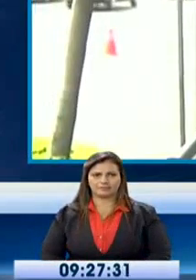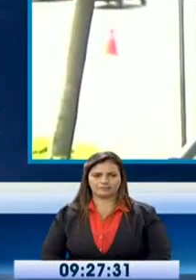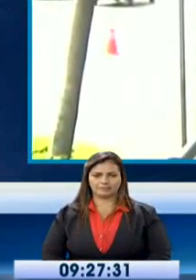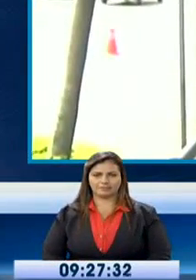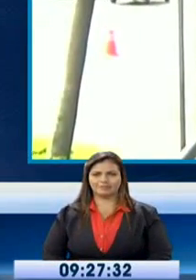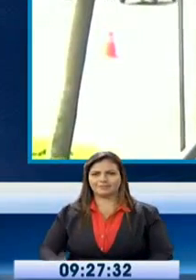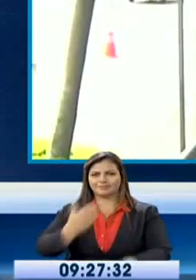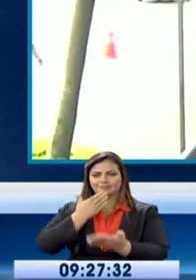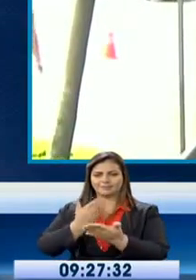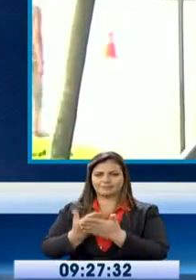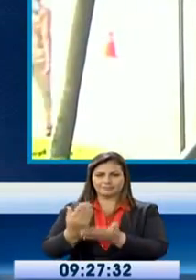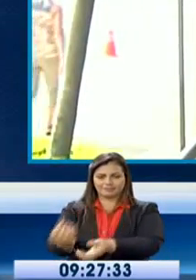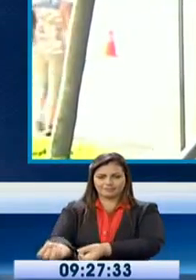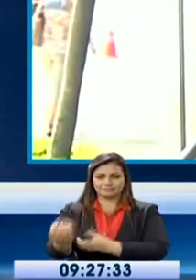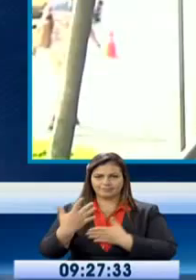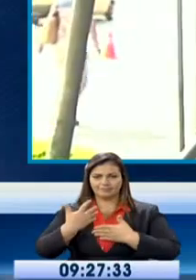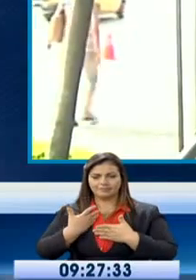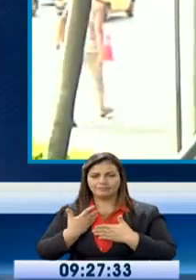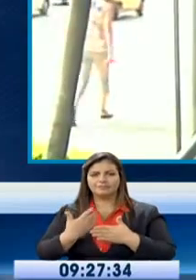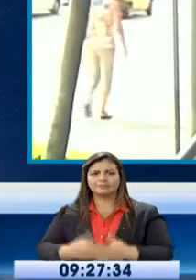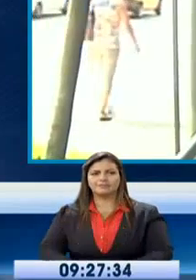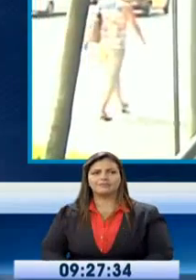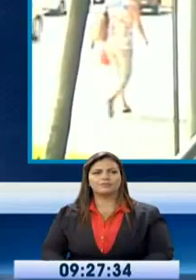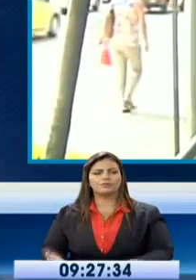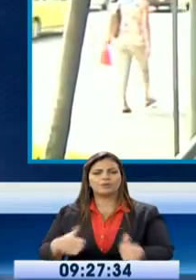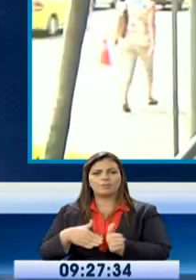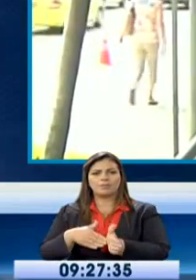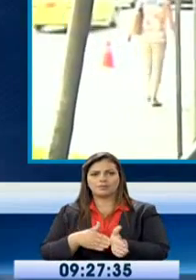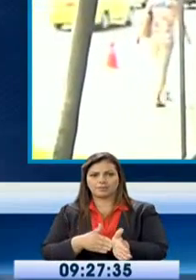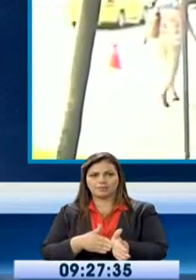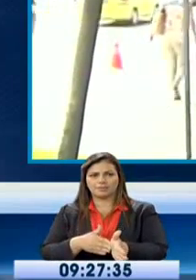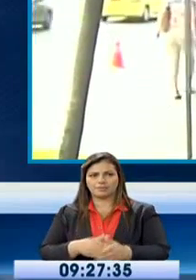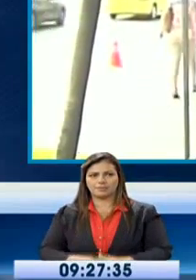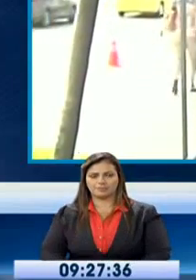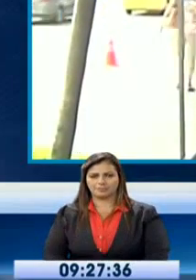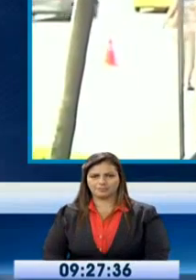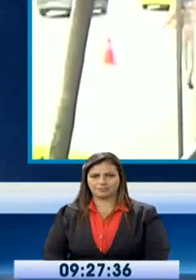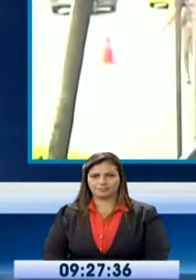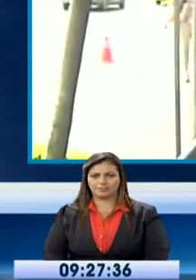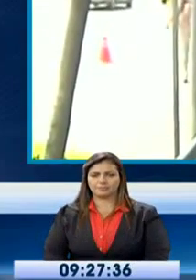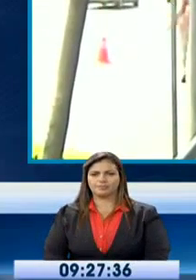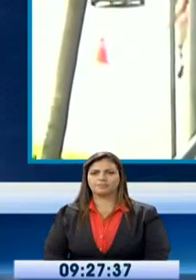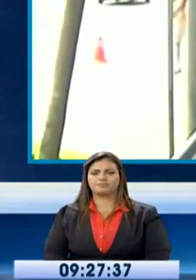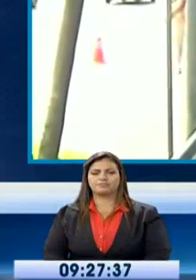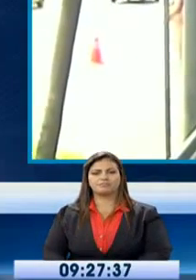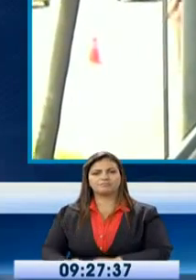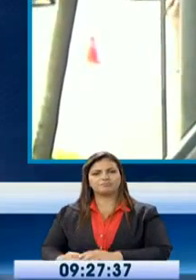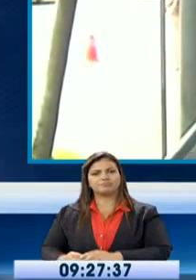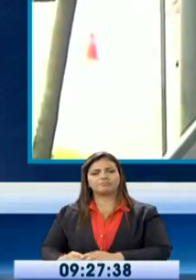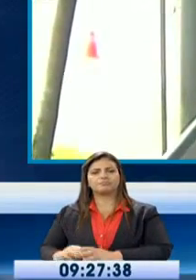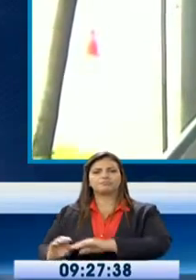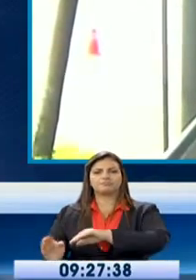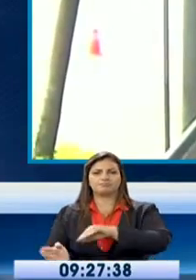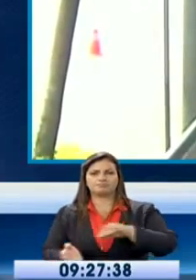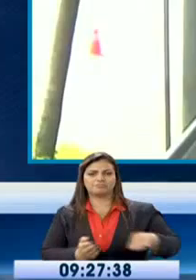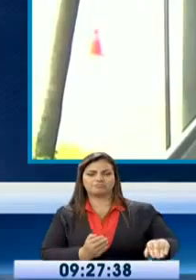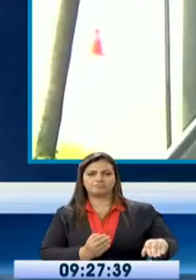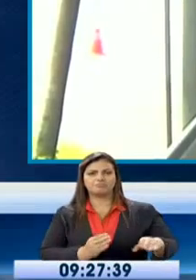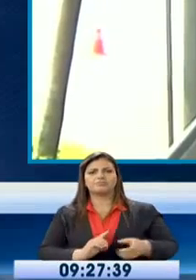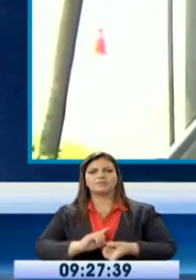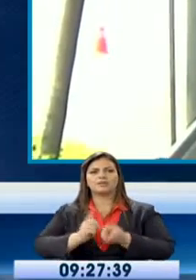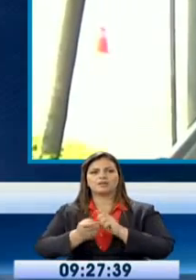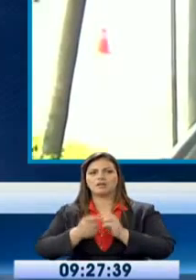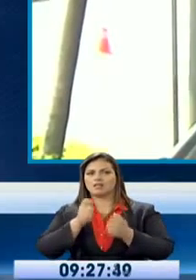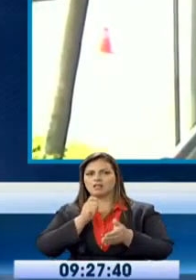Muchas gracias, Luxiola, por tu reporte desde la Metrovía. Y ahora es momento de darle paso a Enrique. ¿Dónde se encuentra? ¿Por qué no